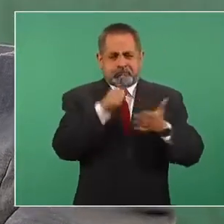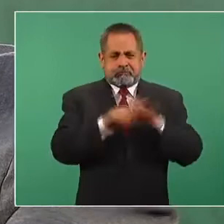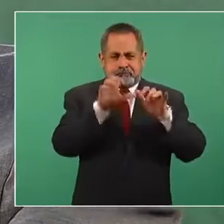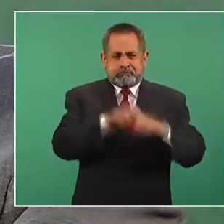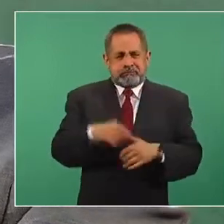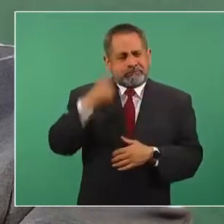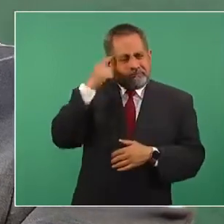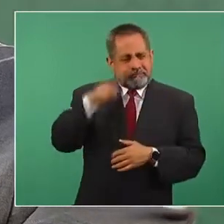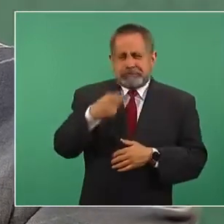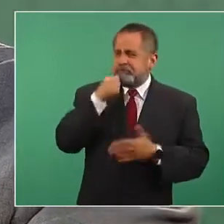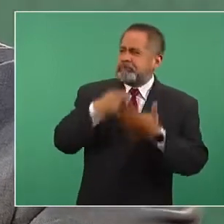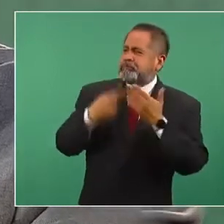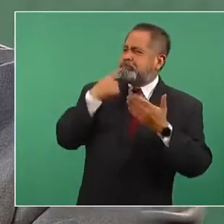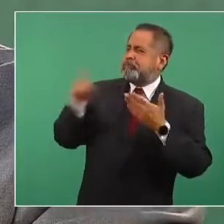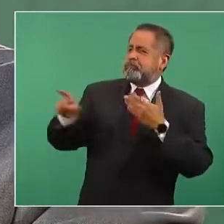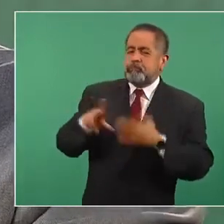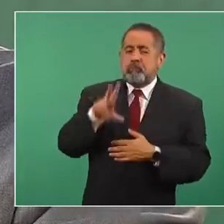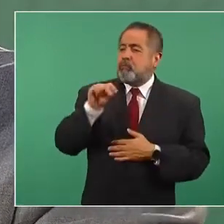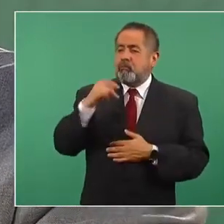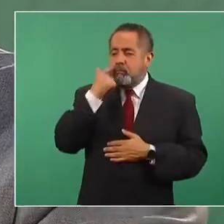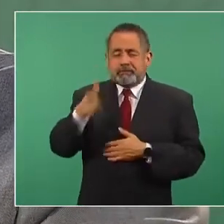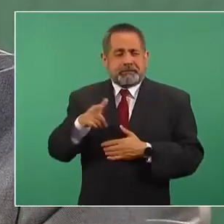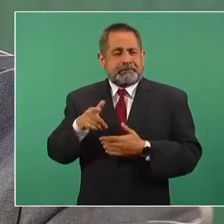aeropuerto Felipe Ángeles,